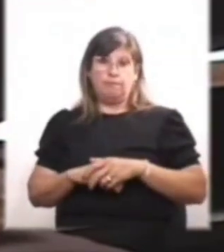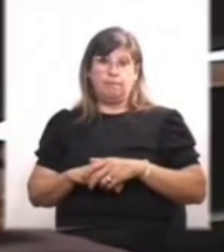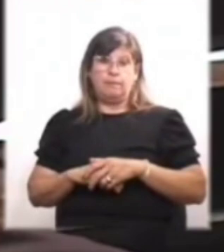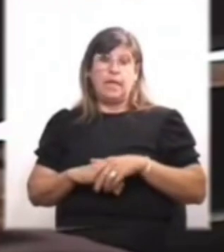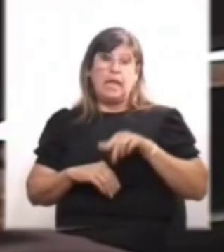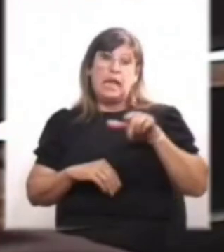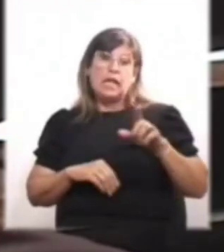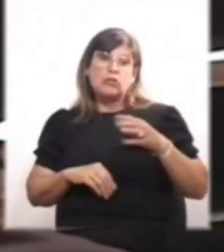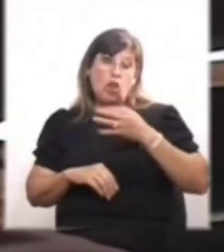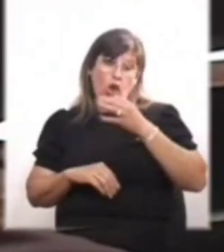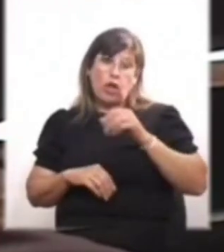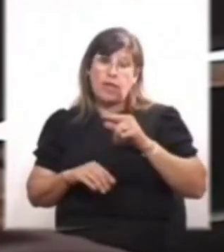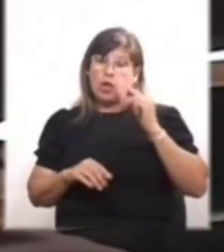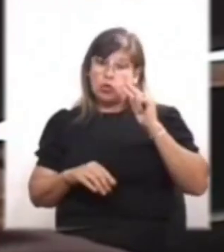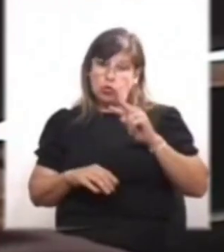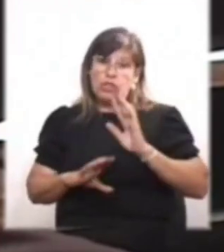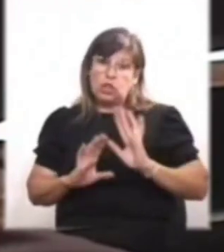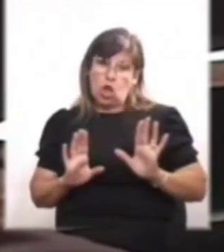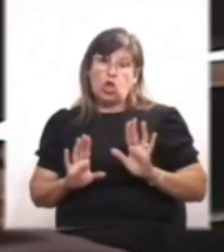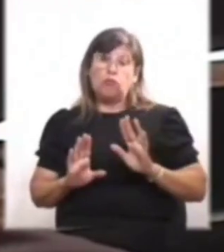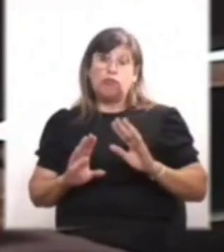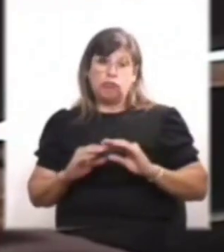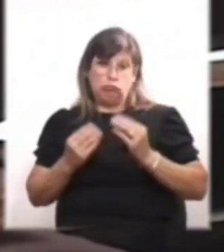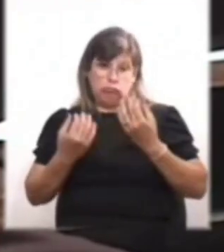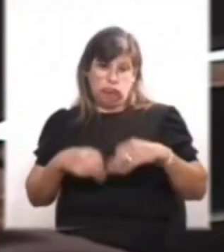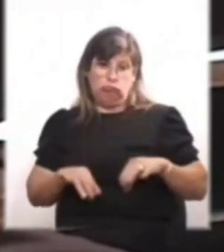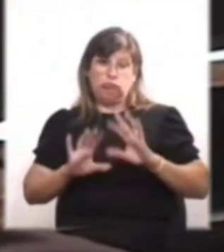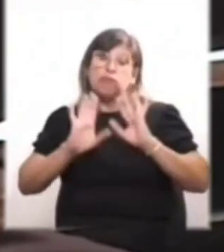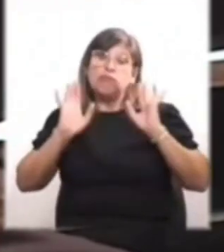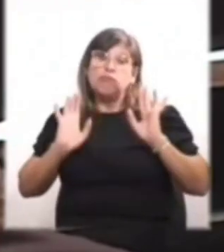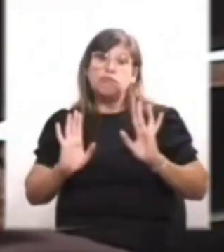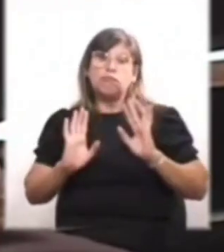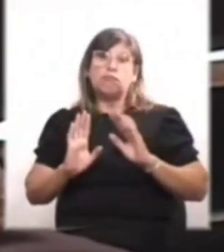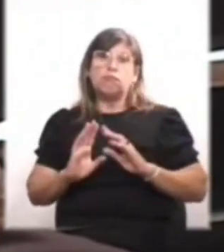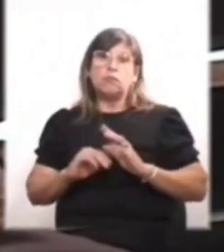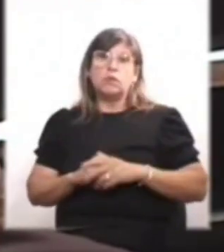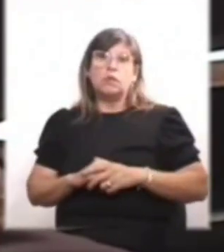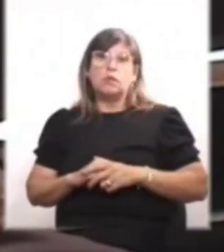Esa es su versión, su visión, y es absolutamente